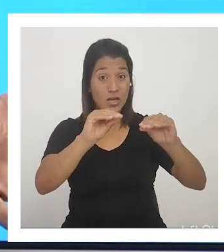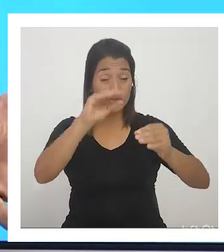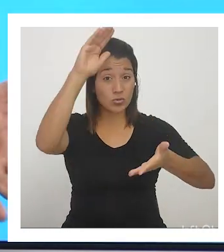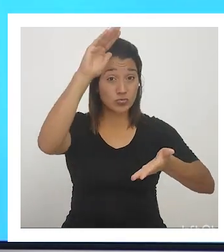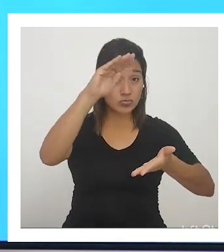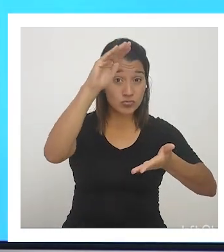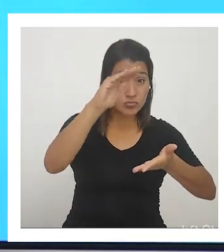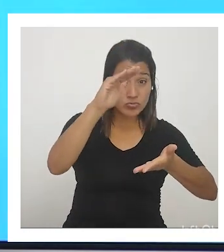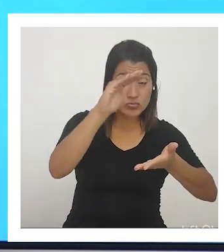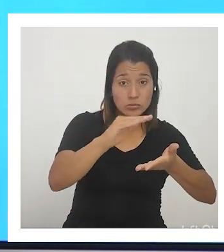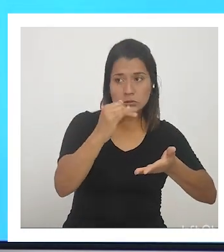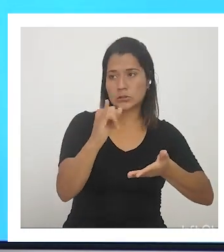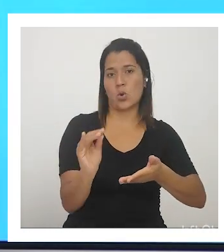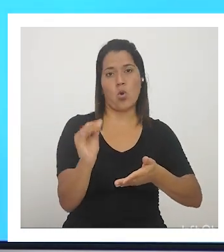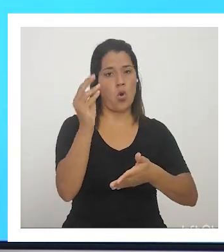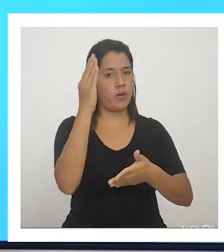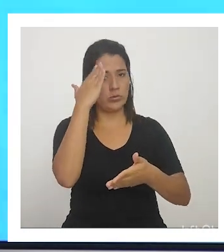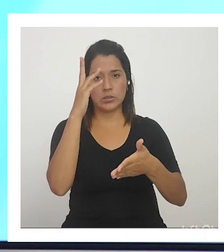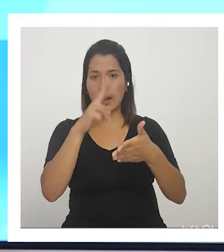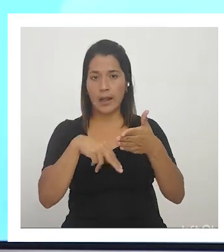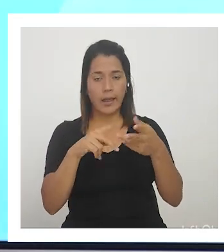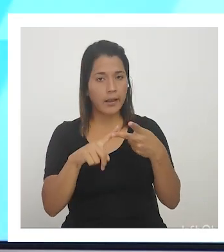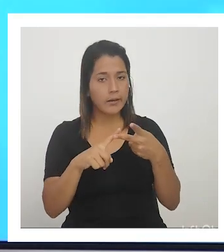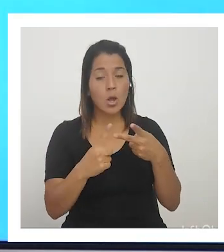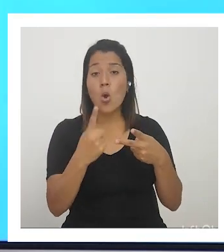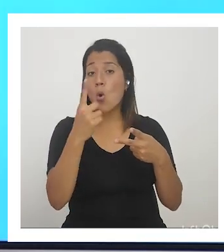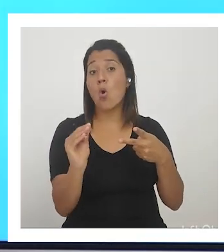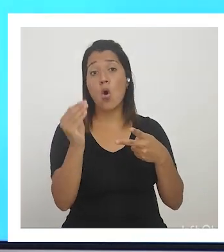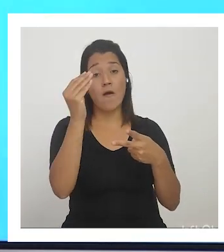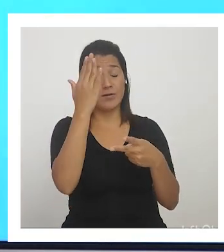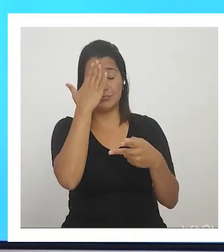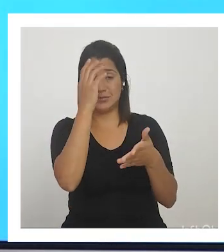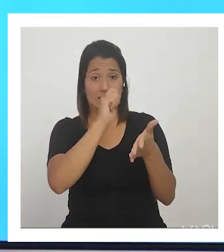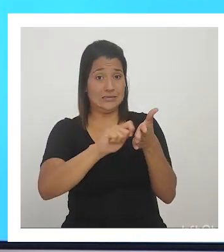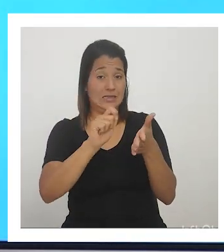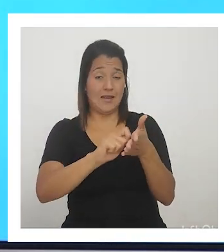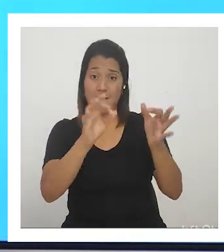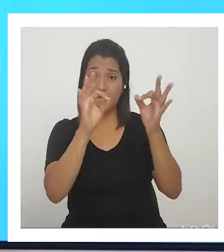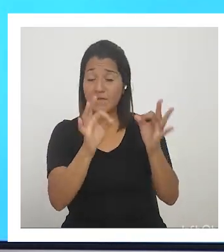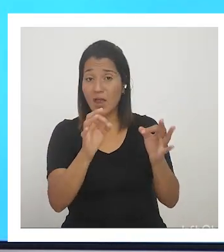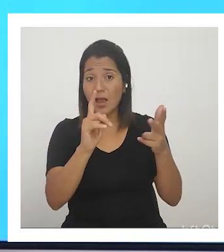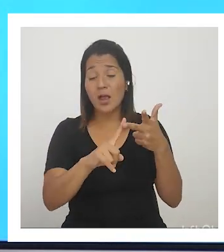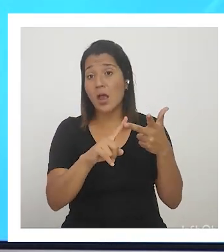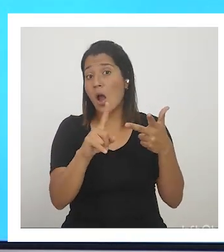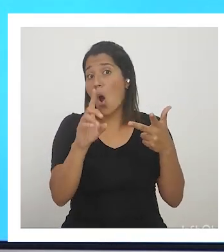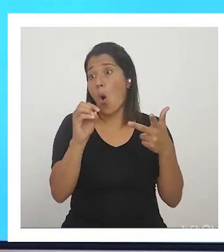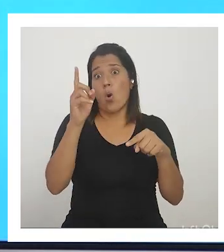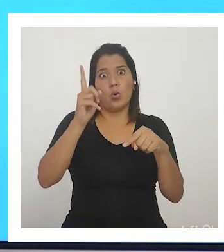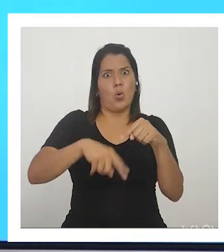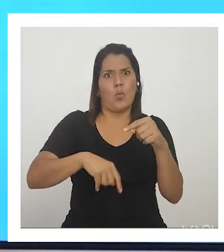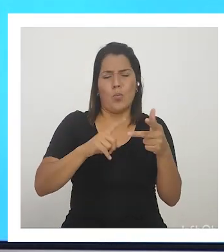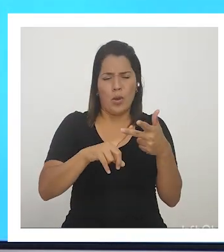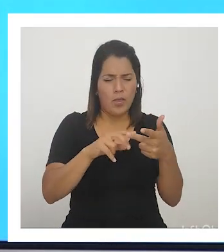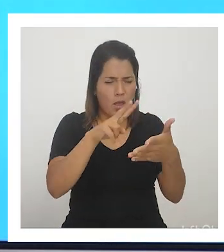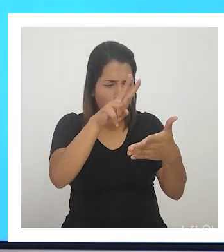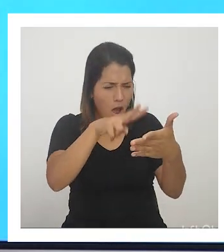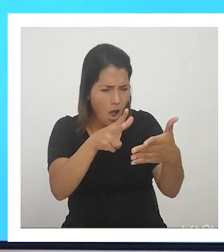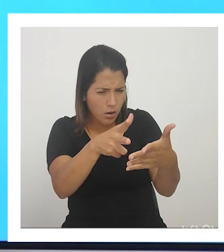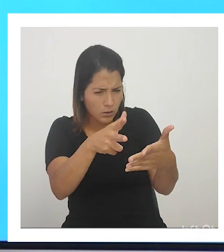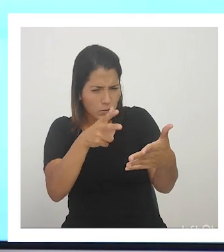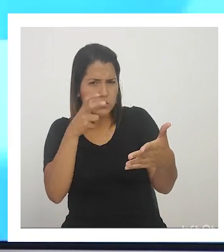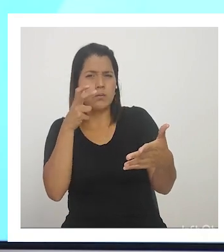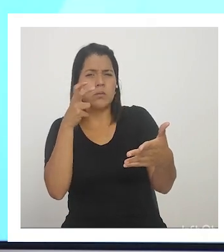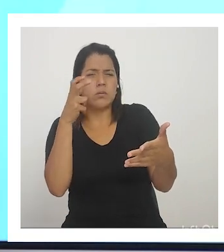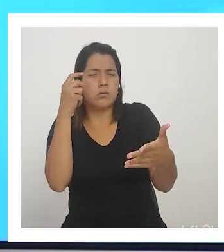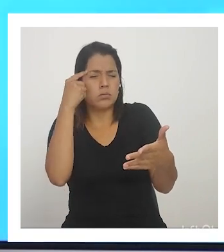leer, si un muchacho no puede escribir bien, no puede abstraer con pensamiento crítico,